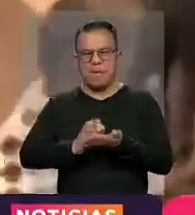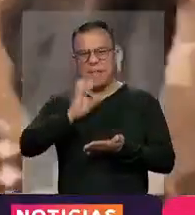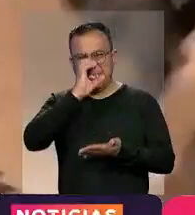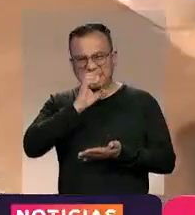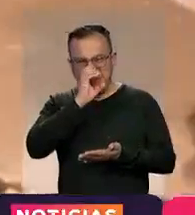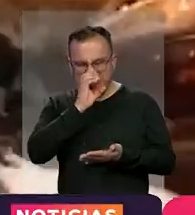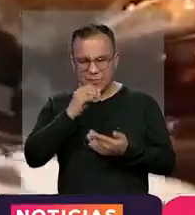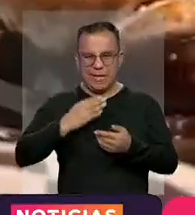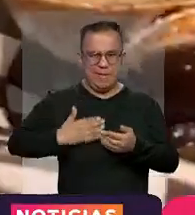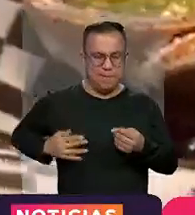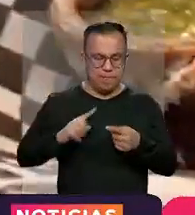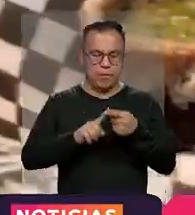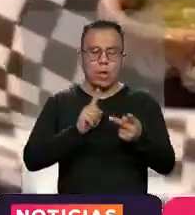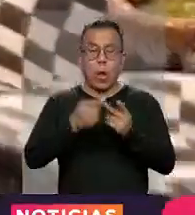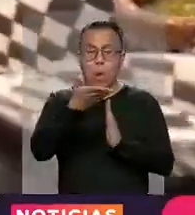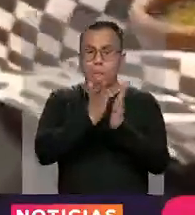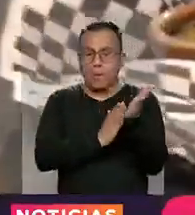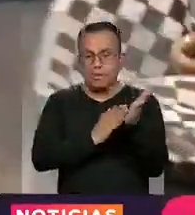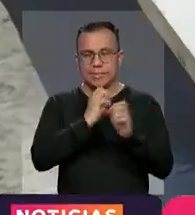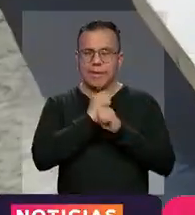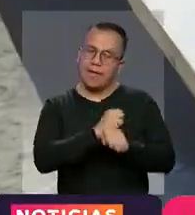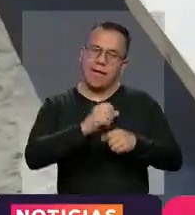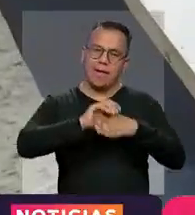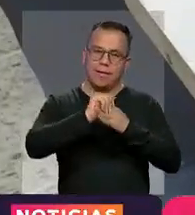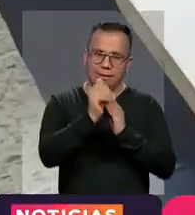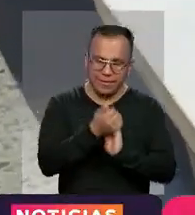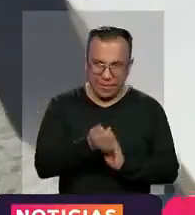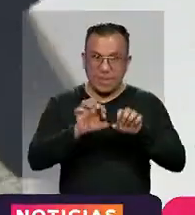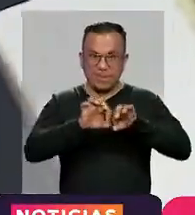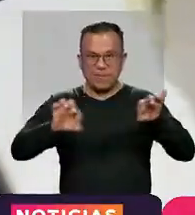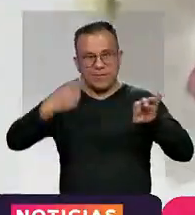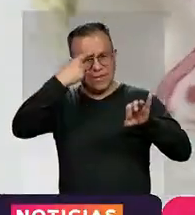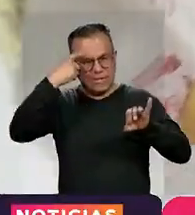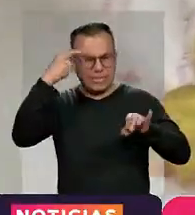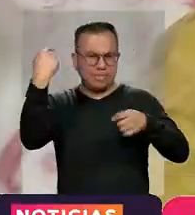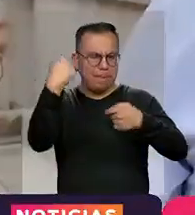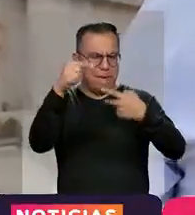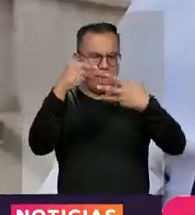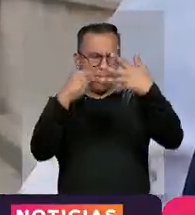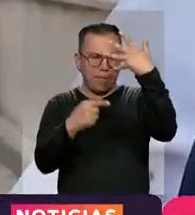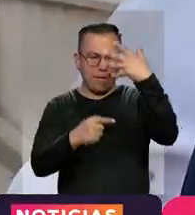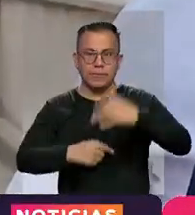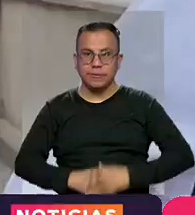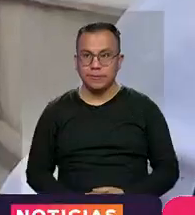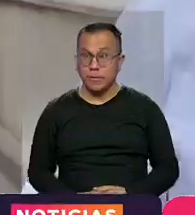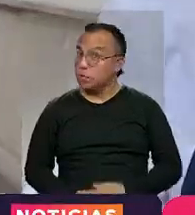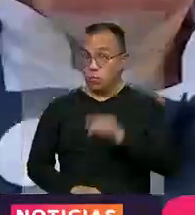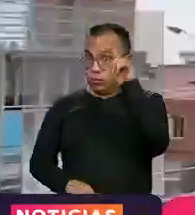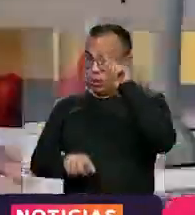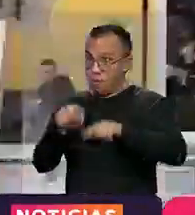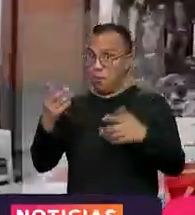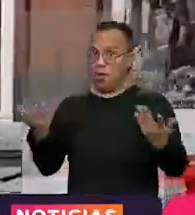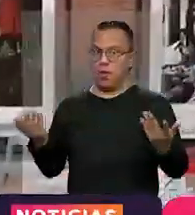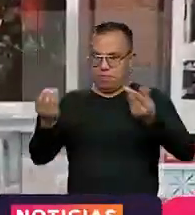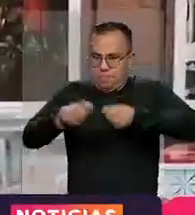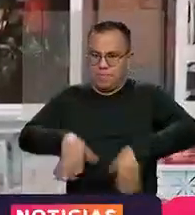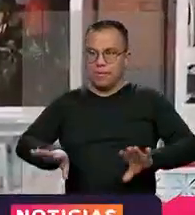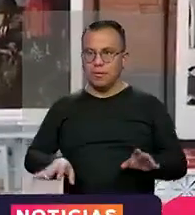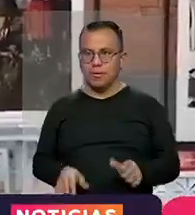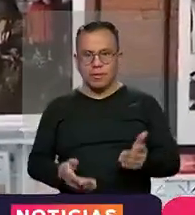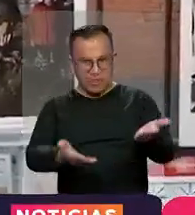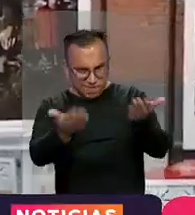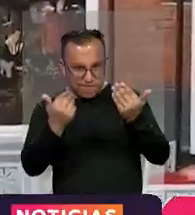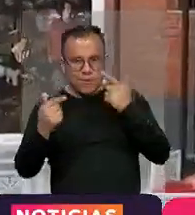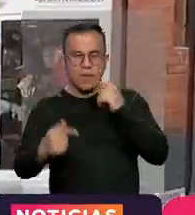chicharrón, plátanos en tentación, arepa, morcilla, entre otros. No se pueden perder el